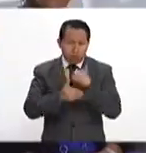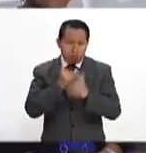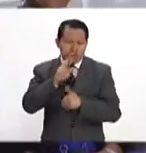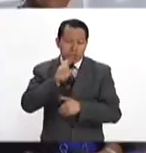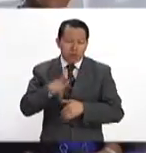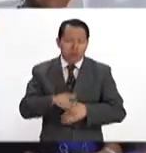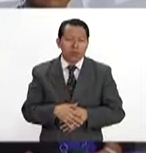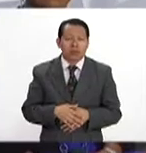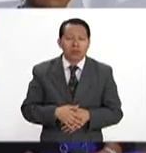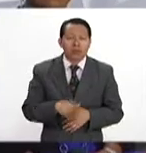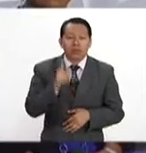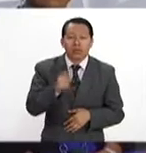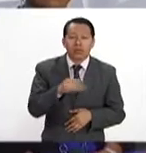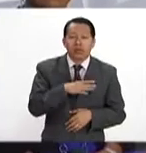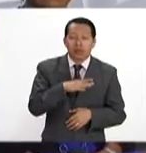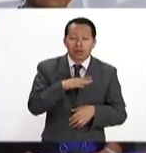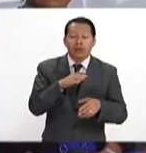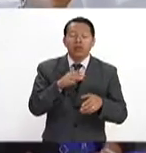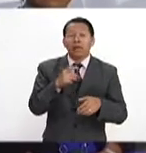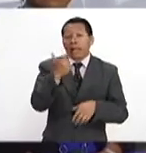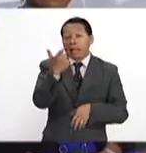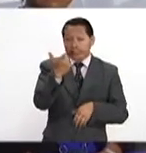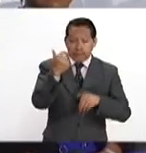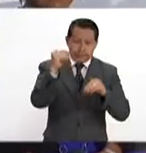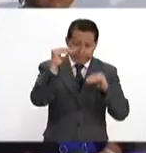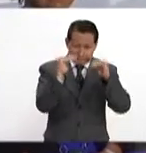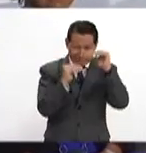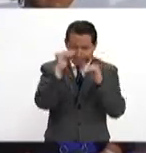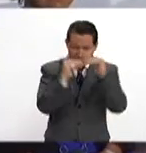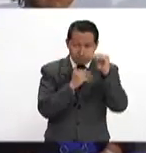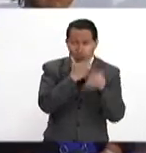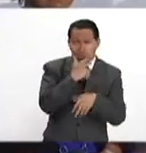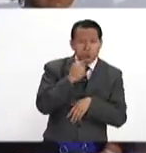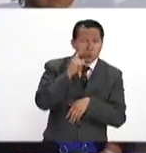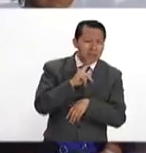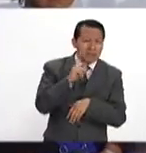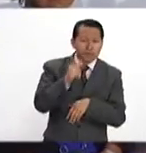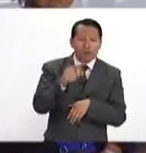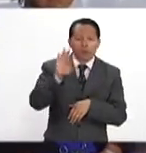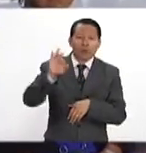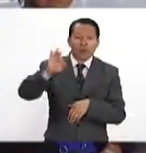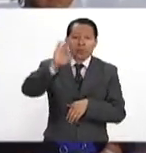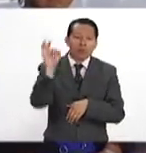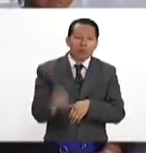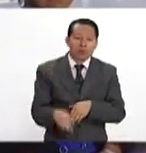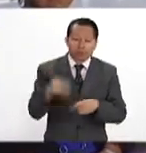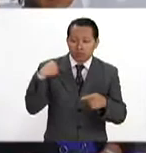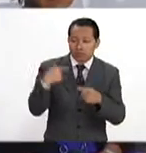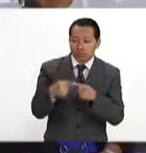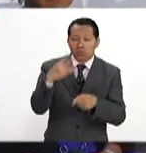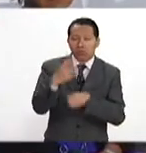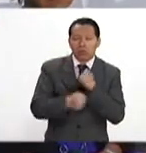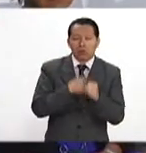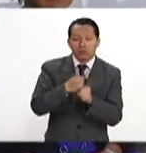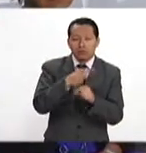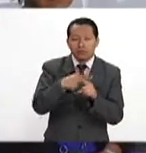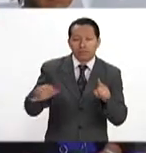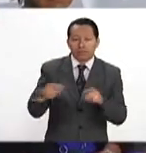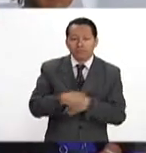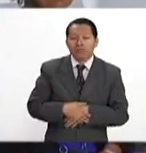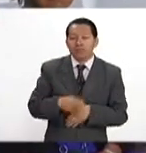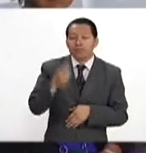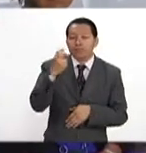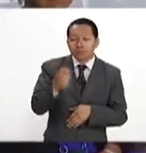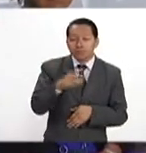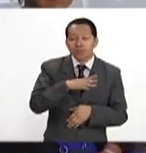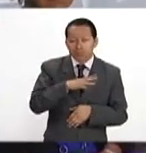Destacan la reducción de la brecha salarial entre el hombre y la mujer de 40% en los últimos 4 años y medio, lo cual